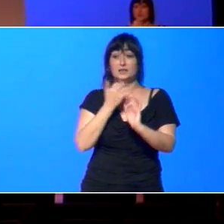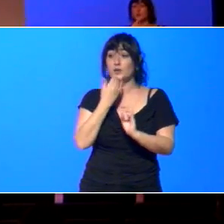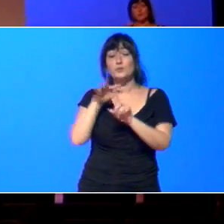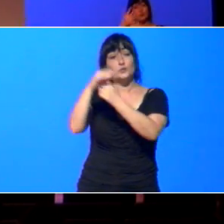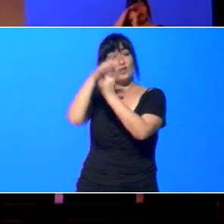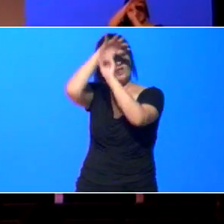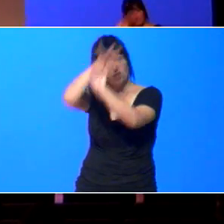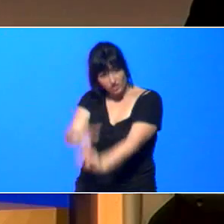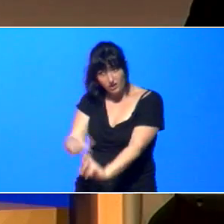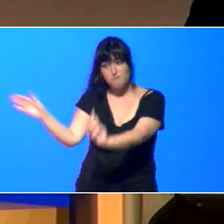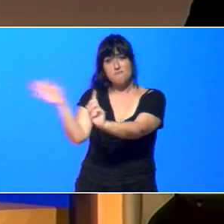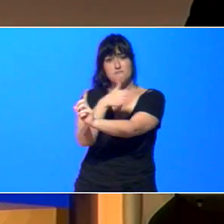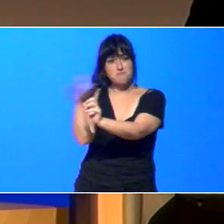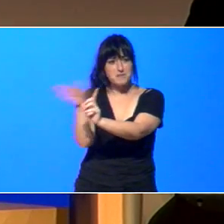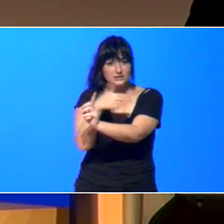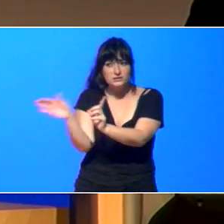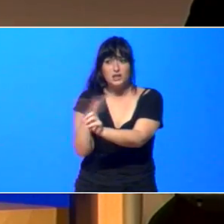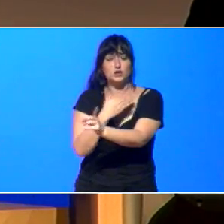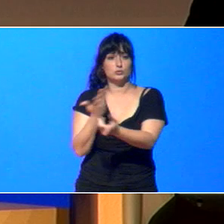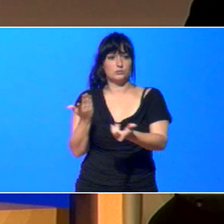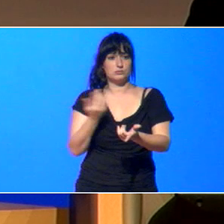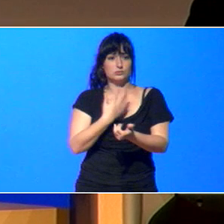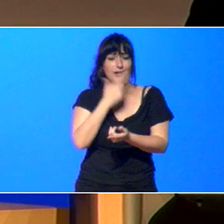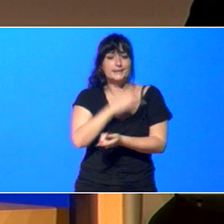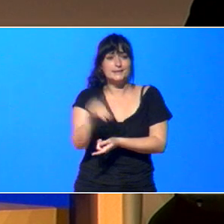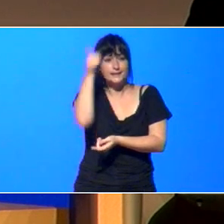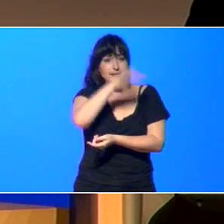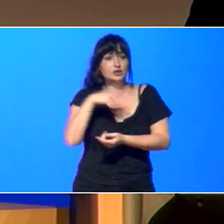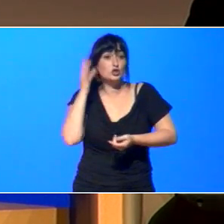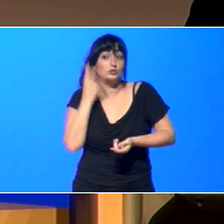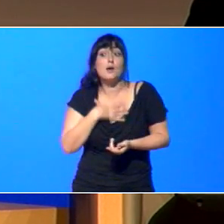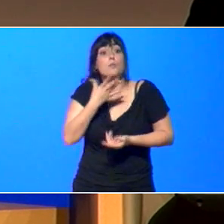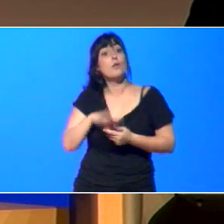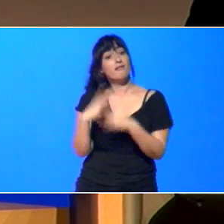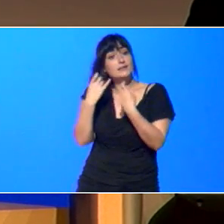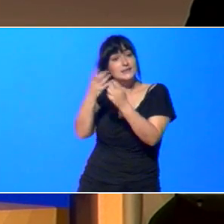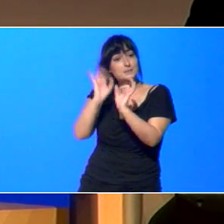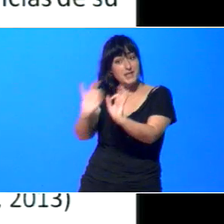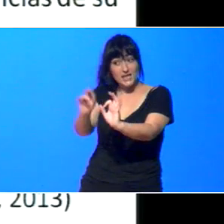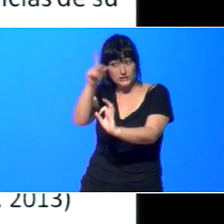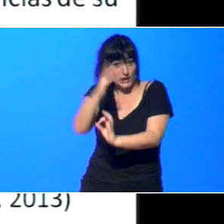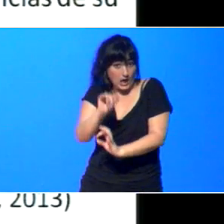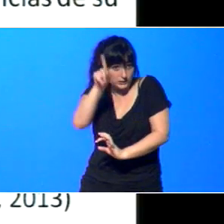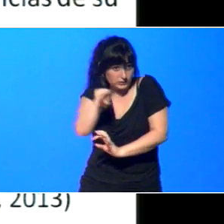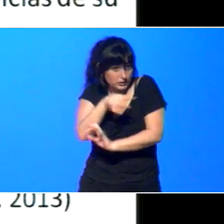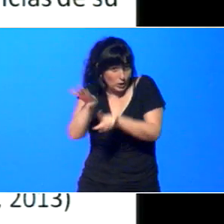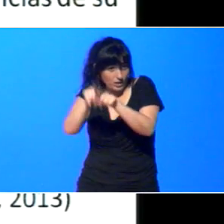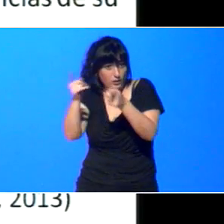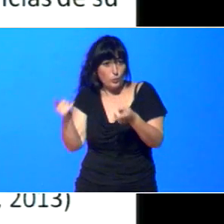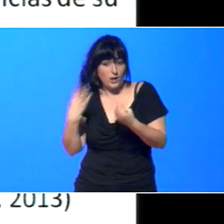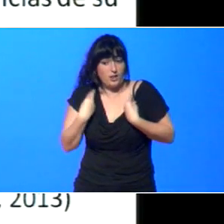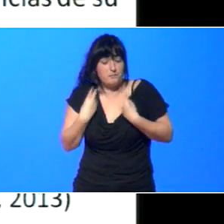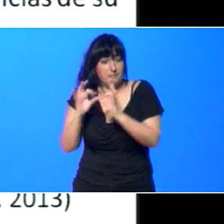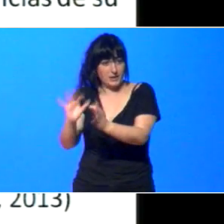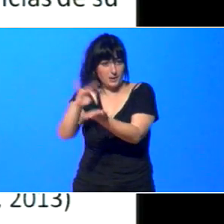lamentablemente muchos niños y niñas con y sin necesidades especiales están viviendo. Y un gran desafío es el